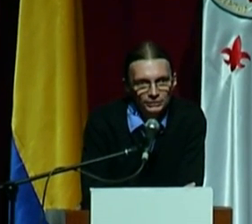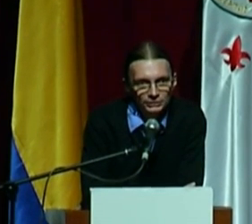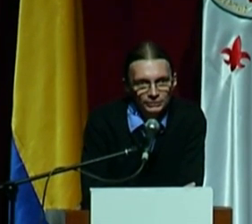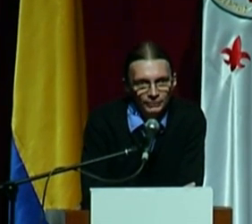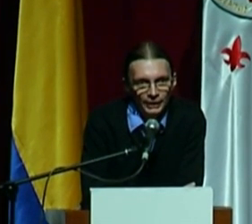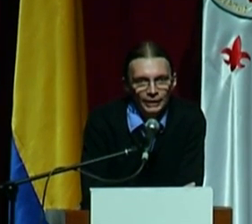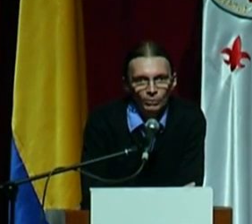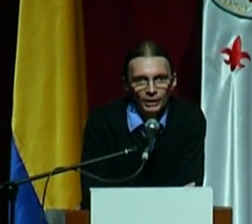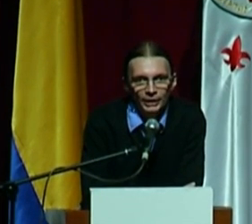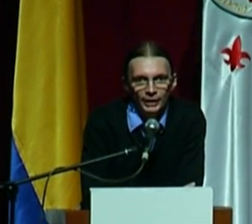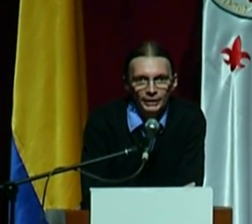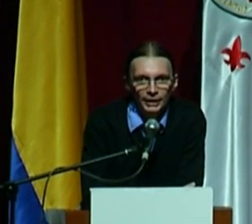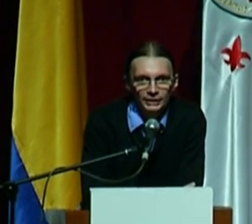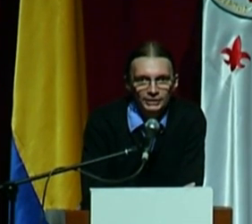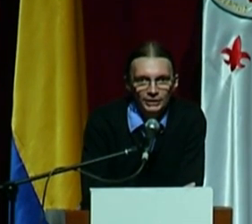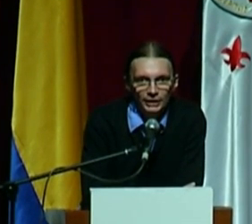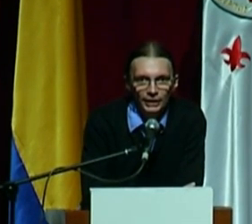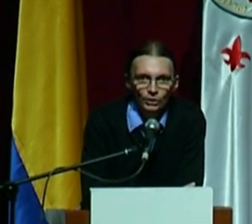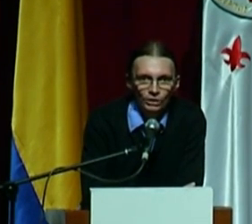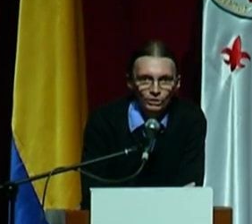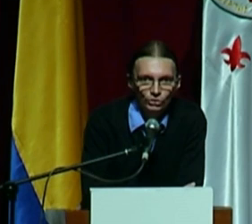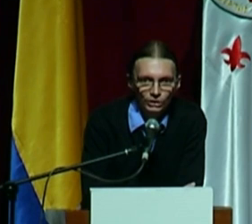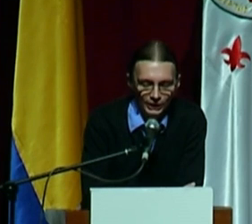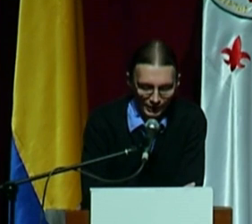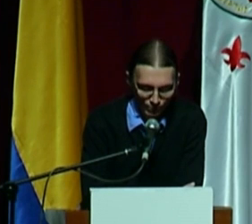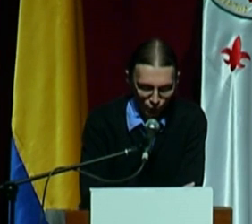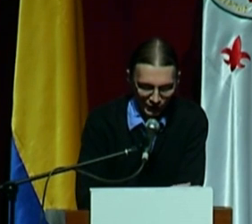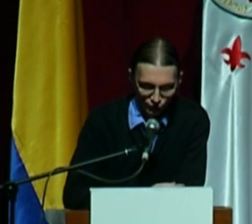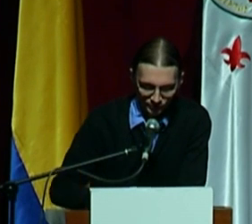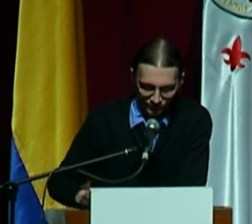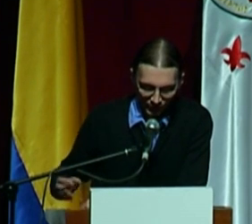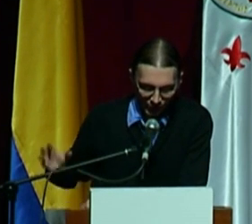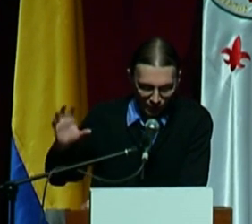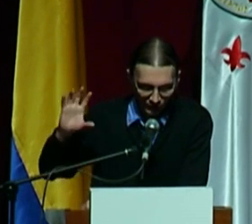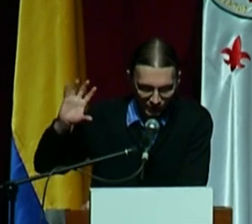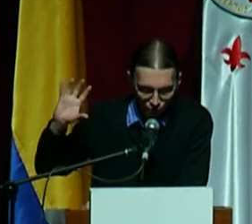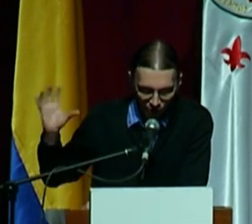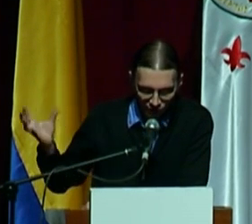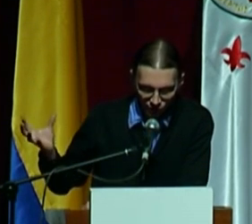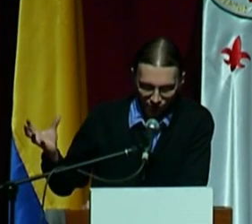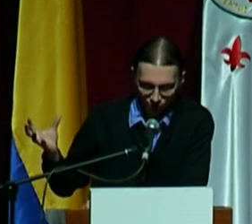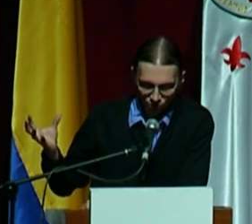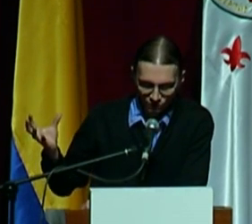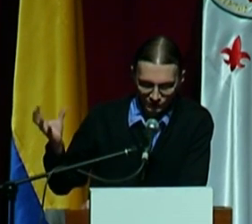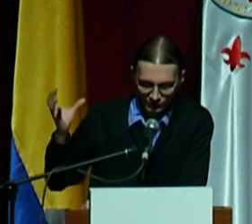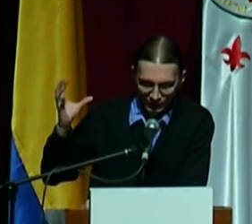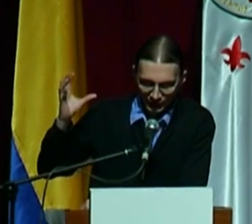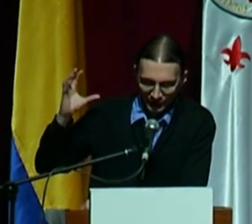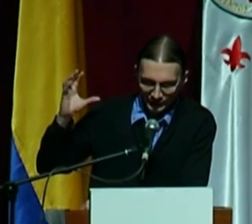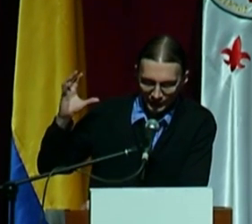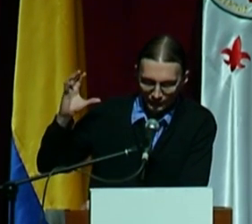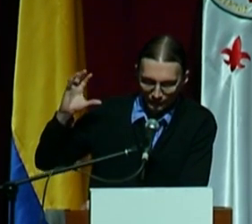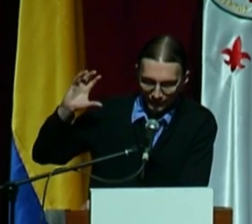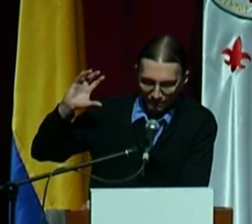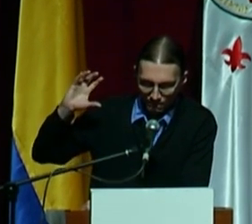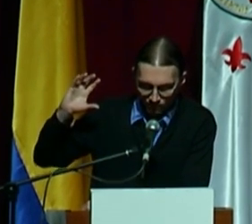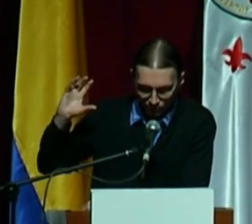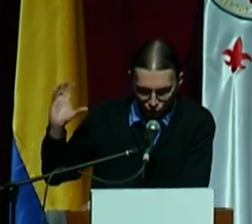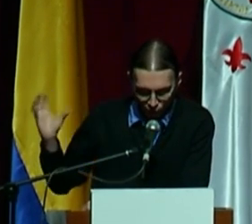forma para que la humanidad alcance el orden social y el progreso. Hay una vinculación entonces